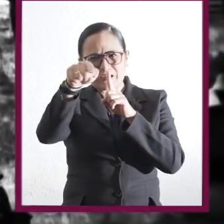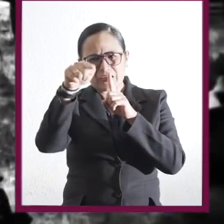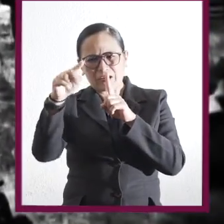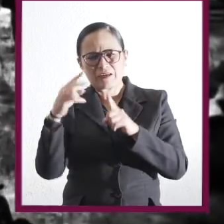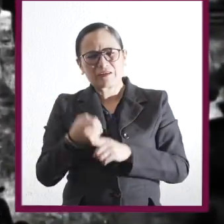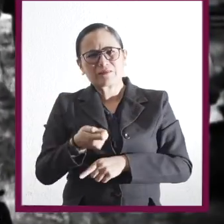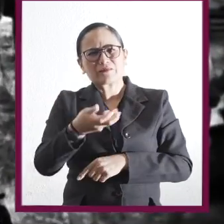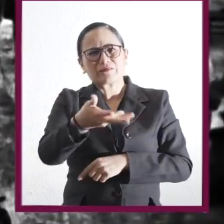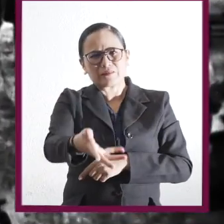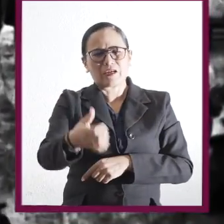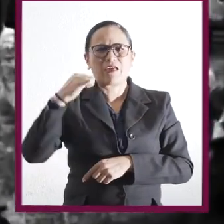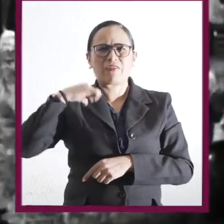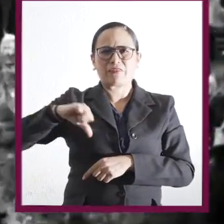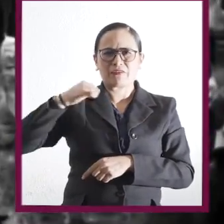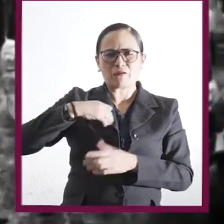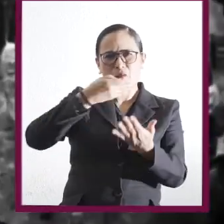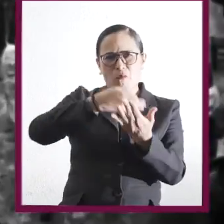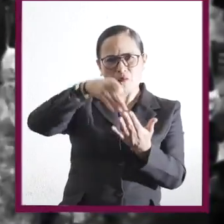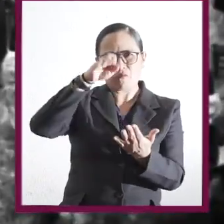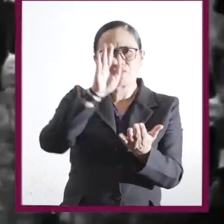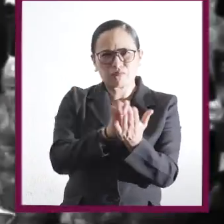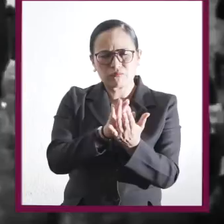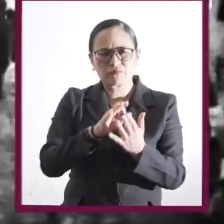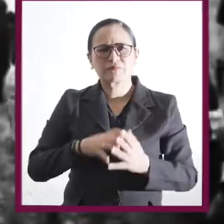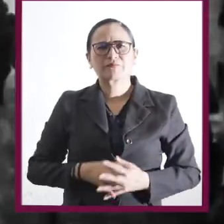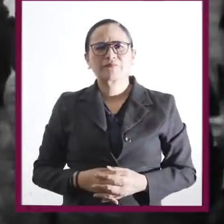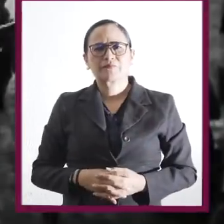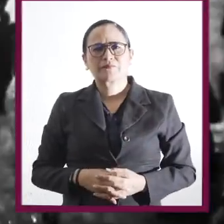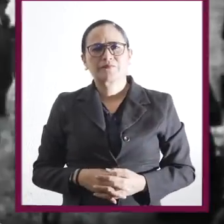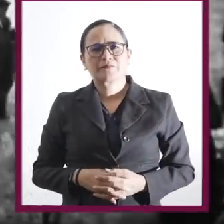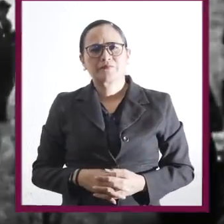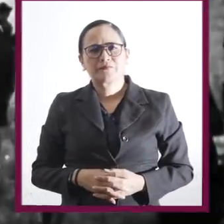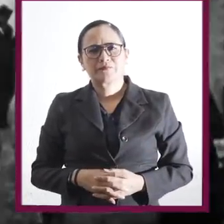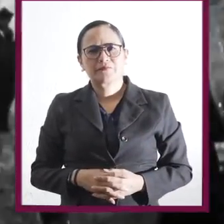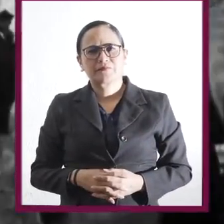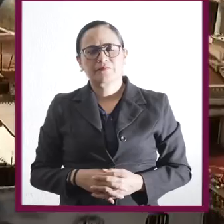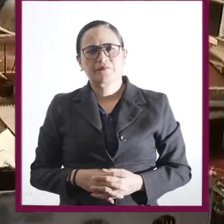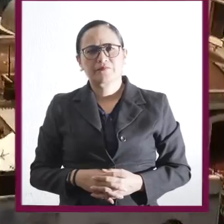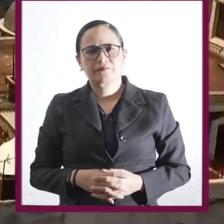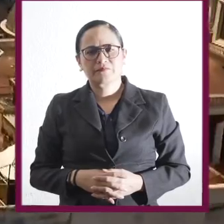negocio llevaba el curioso nombre de Antiguo Valiente.